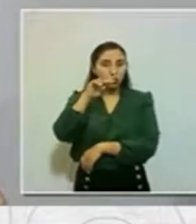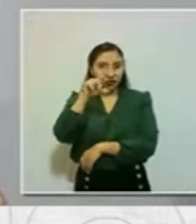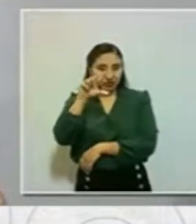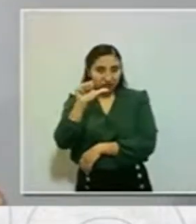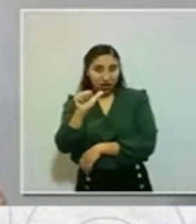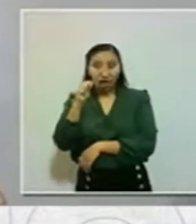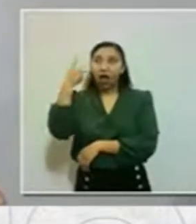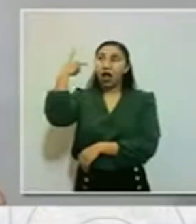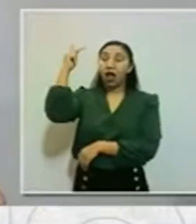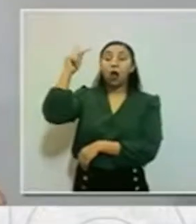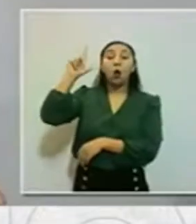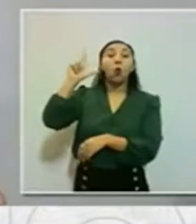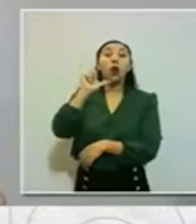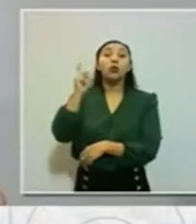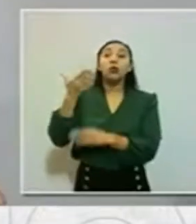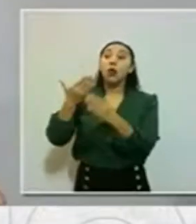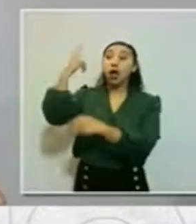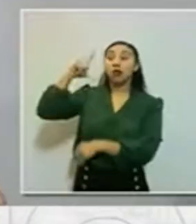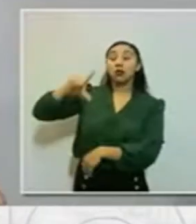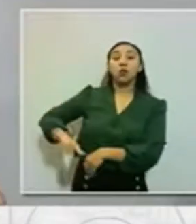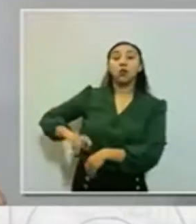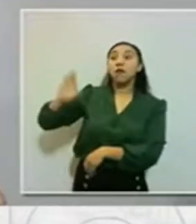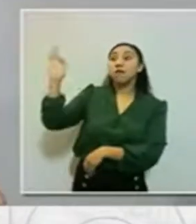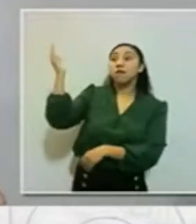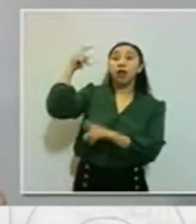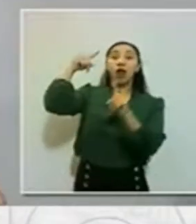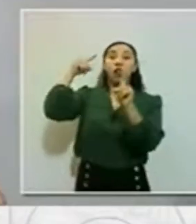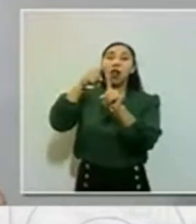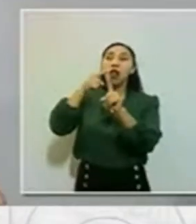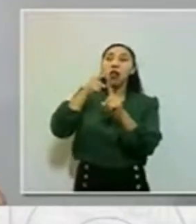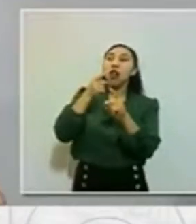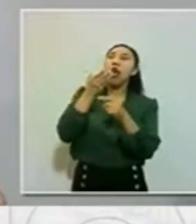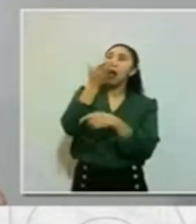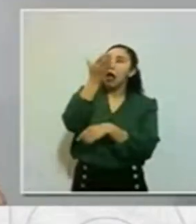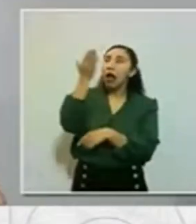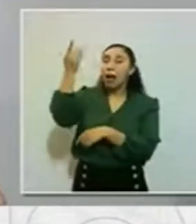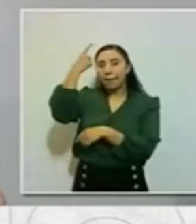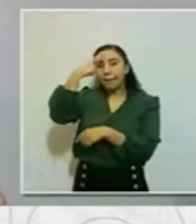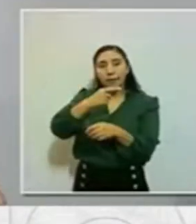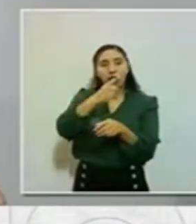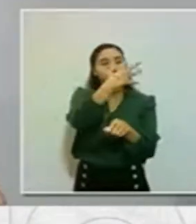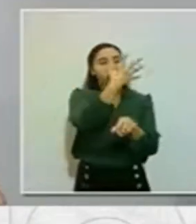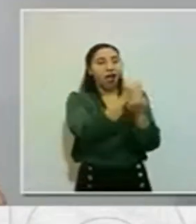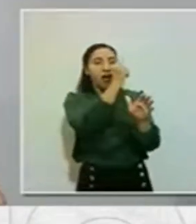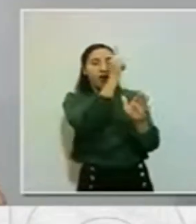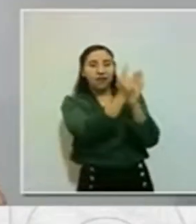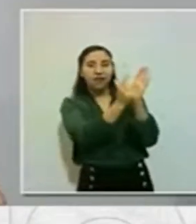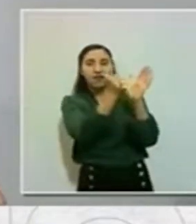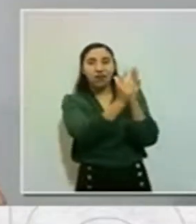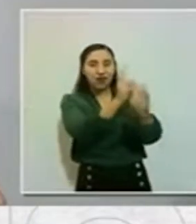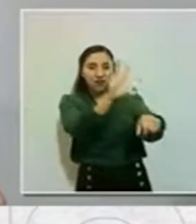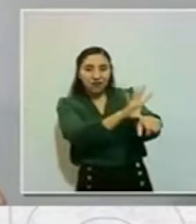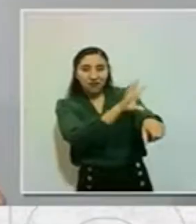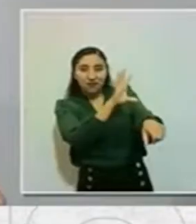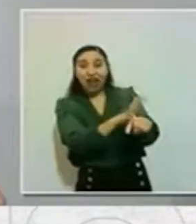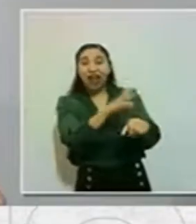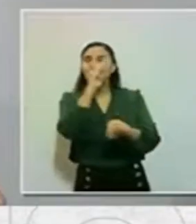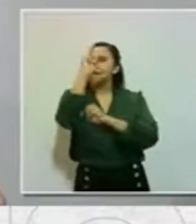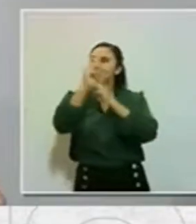cuando andaba el gobierno federal de Peña Nieto promoviendo la reforma energética a nivel